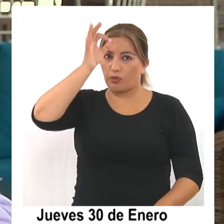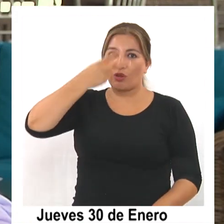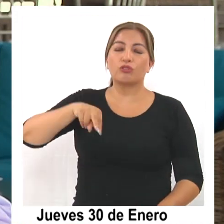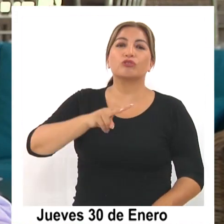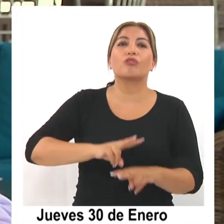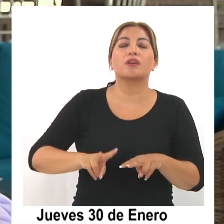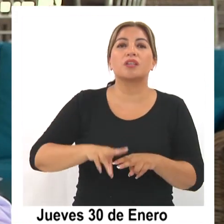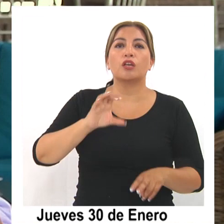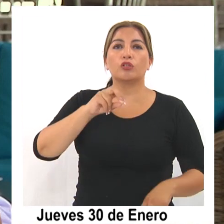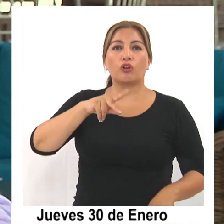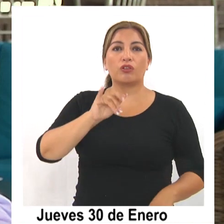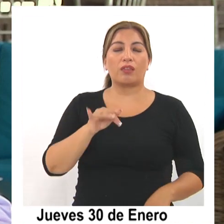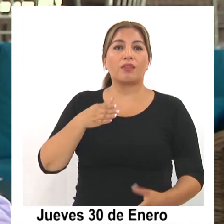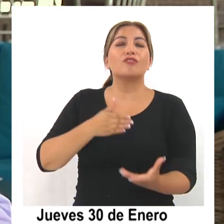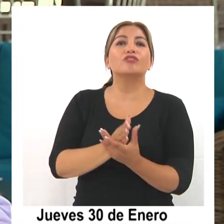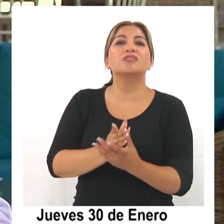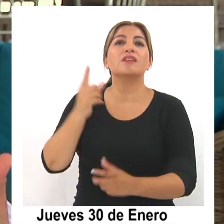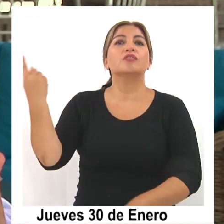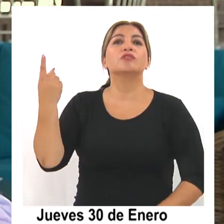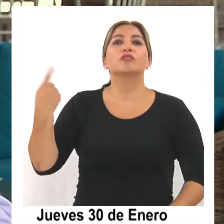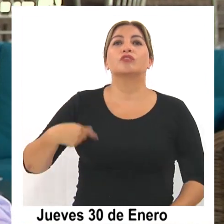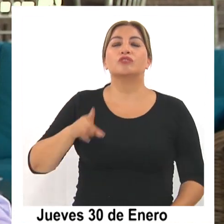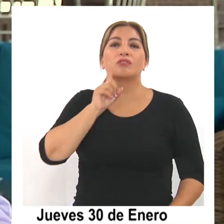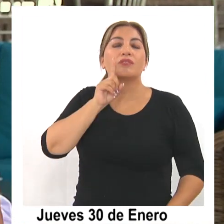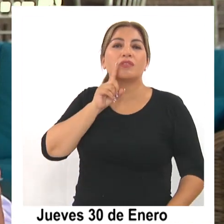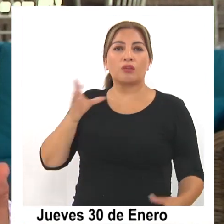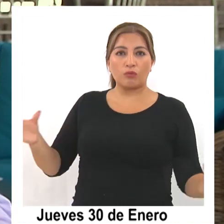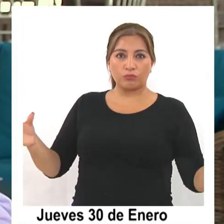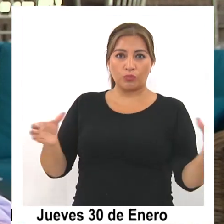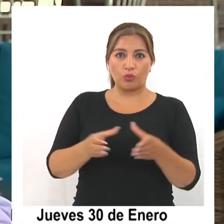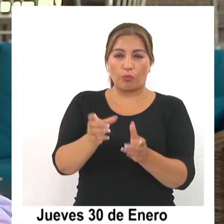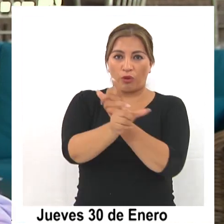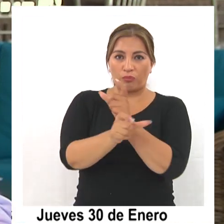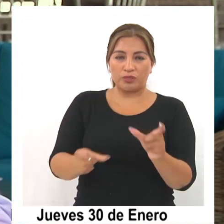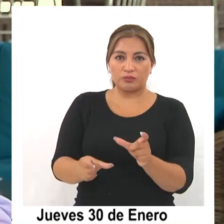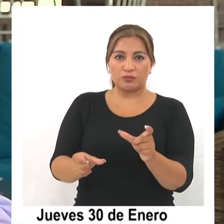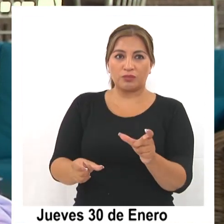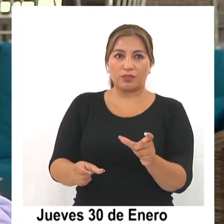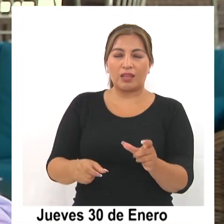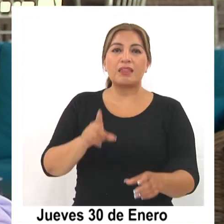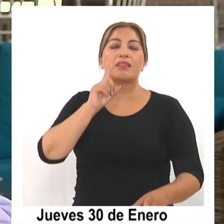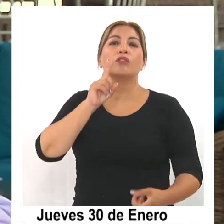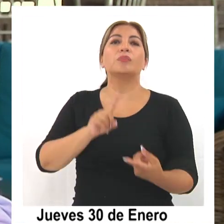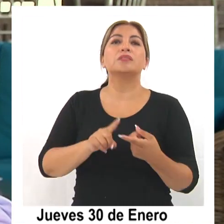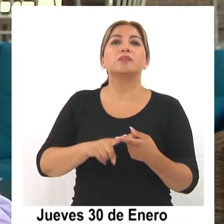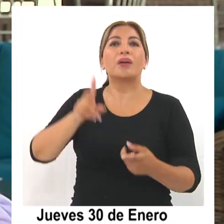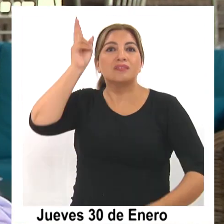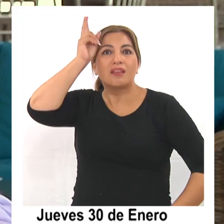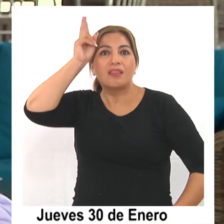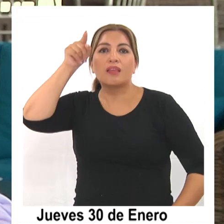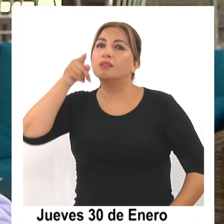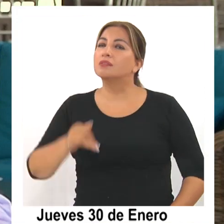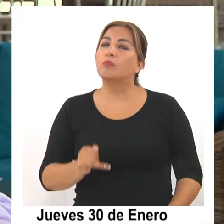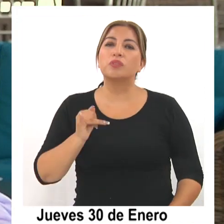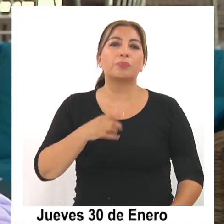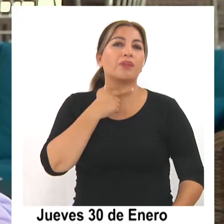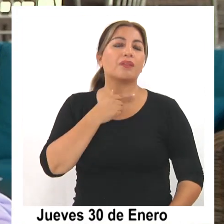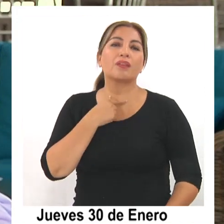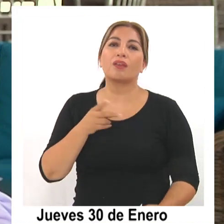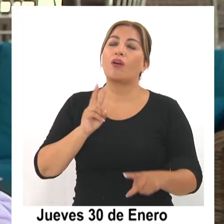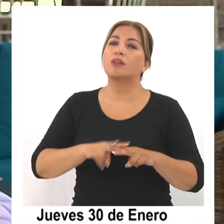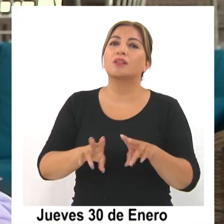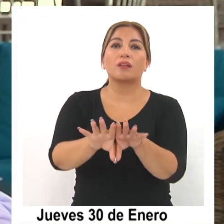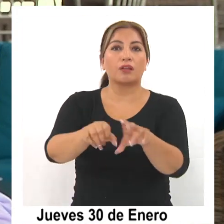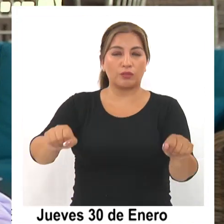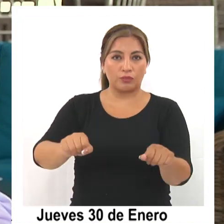haciendo en Conadi a través de nuestro Consejo Nacional nosotros tenemos un órgano colegiado que incluye participación indígena y siempre tratamos ahí de buscar